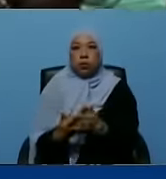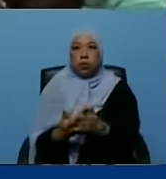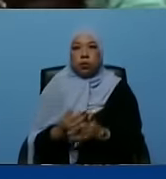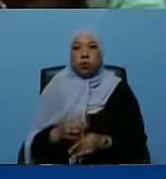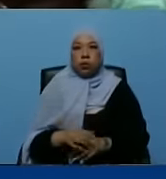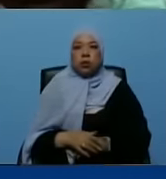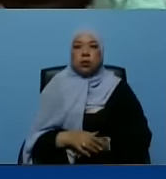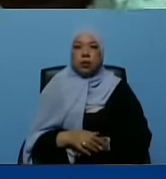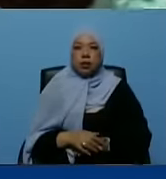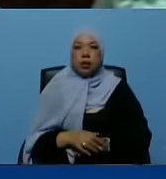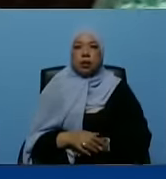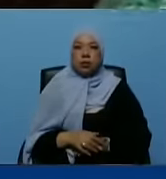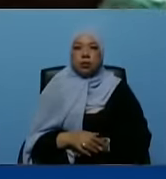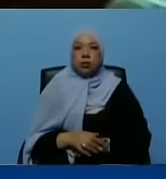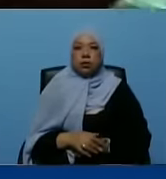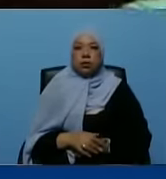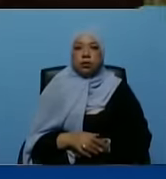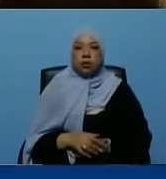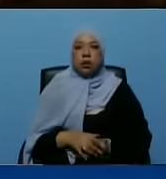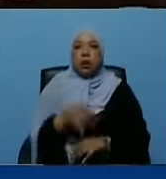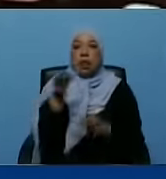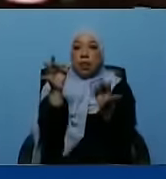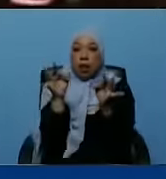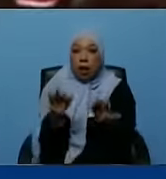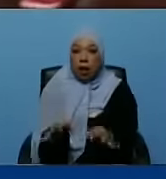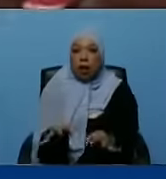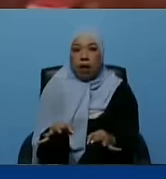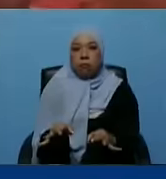Entonces está creciendo la economía real.